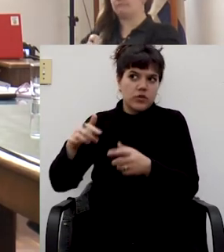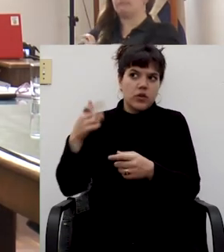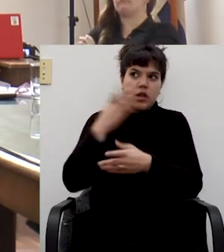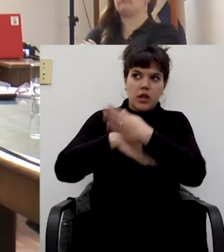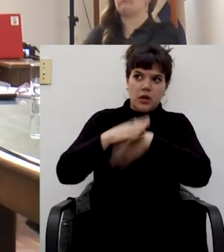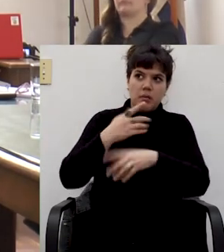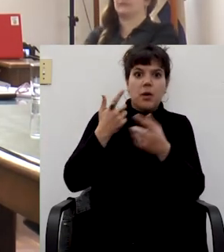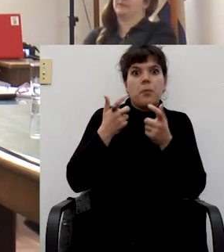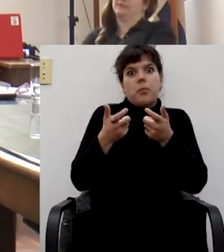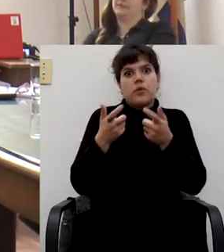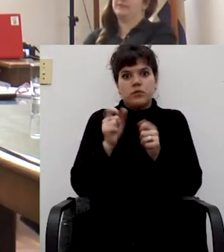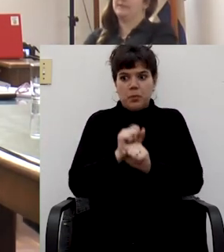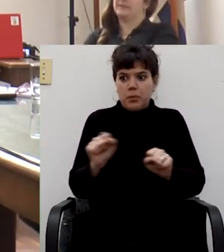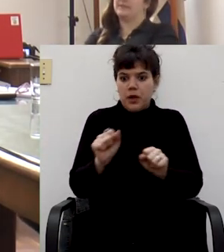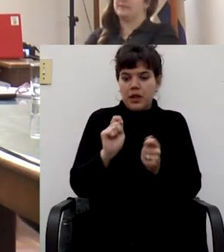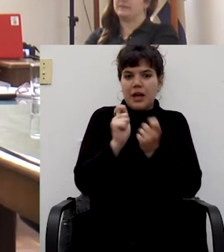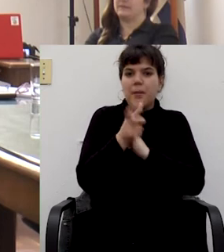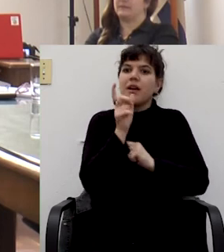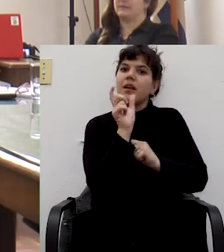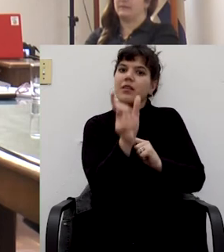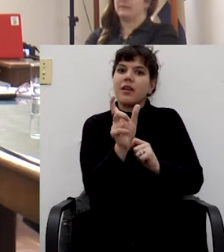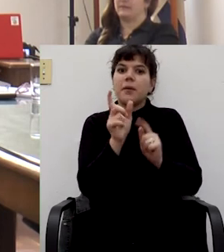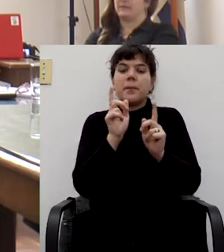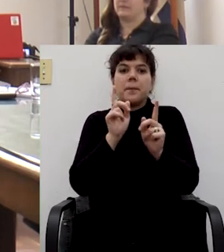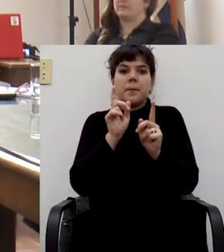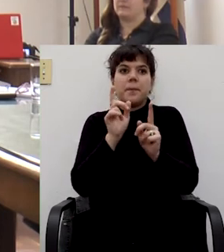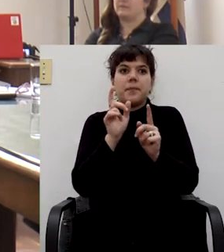hemos podido cambiar hasta desde la terminología, ¿no? De la manera de